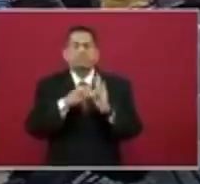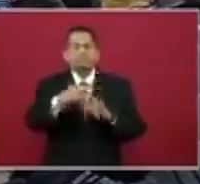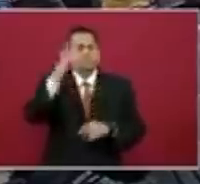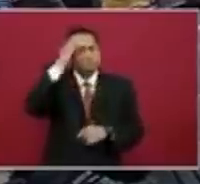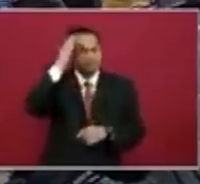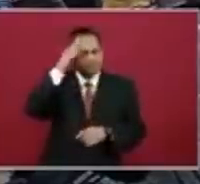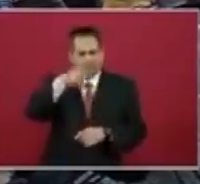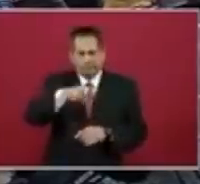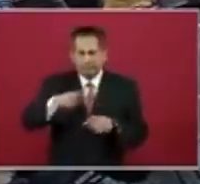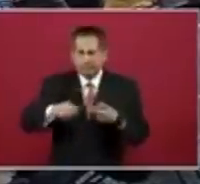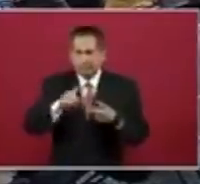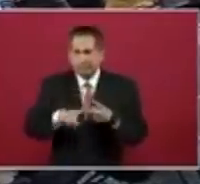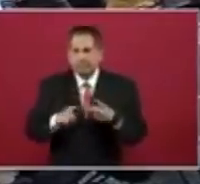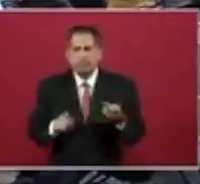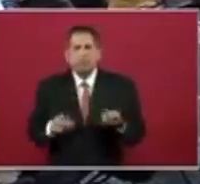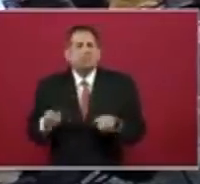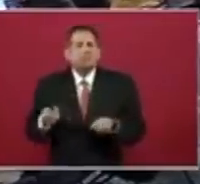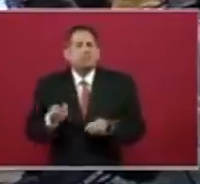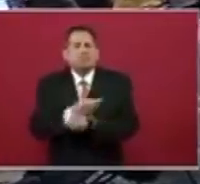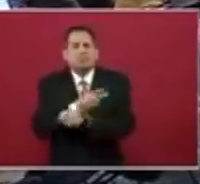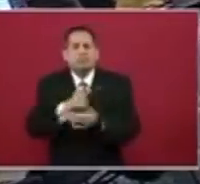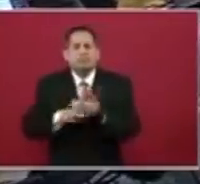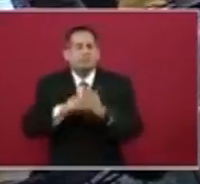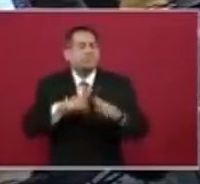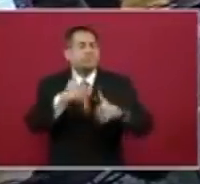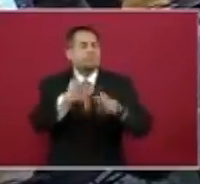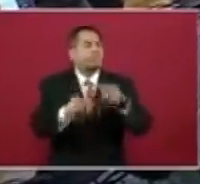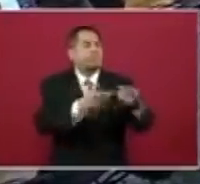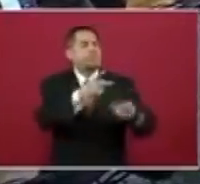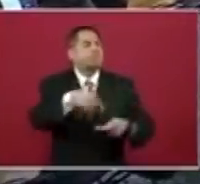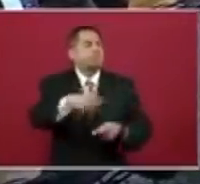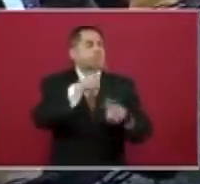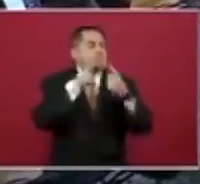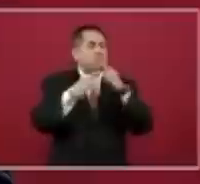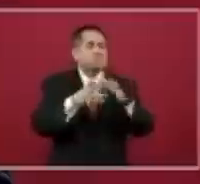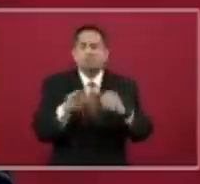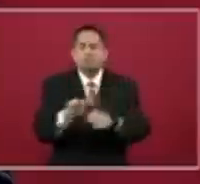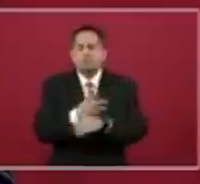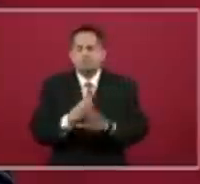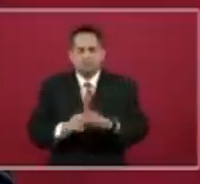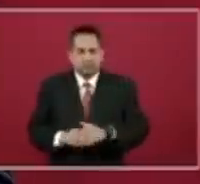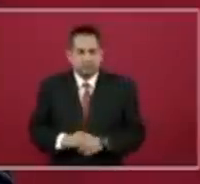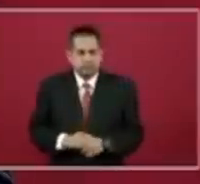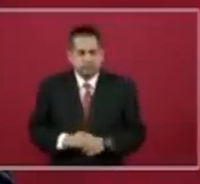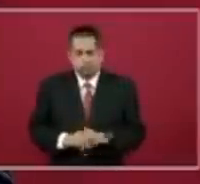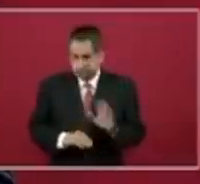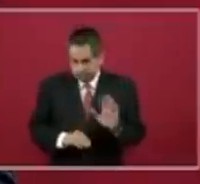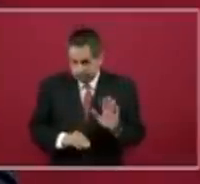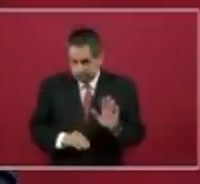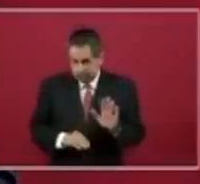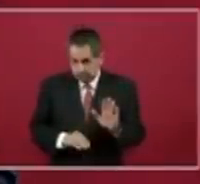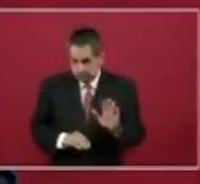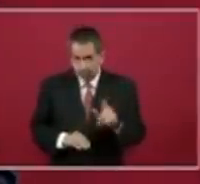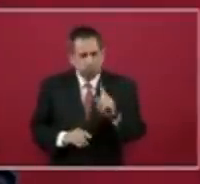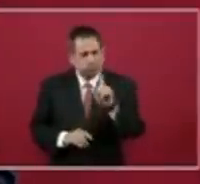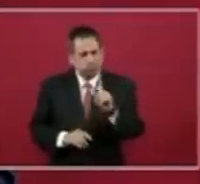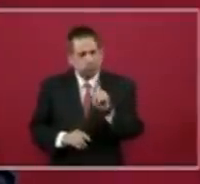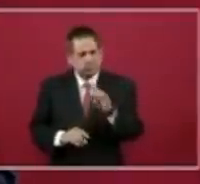Y segundo, ¿qué pasará con esta consulta, presidente? Gracias. Bueno, acerca de lo primero, no